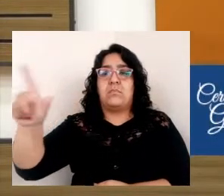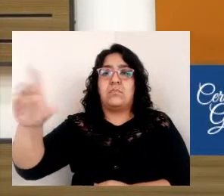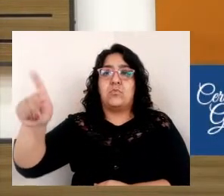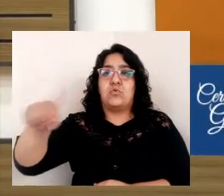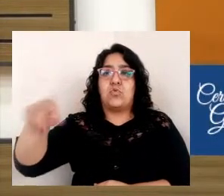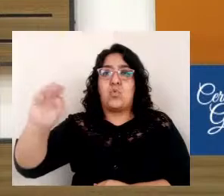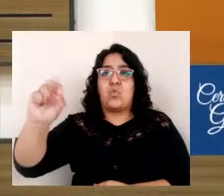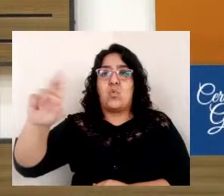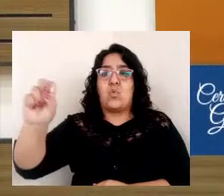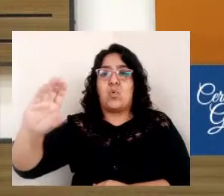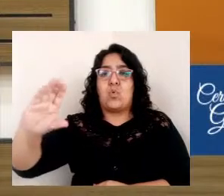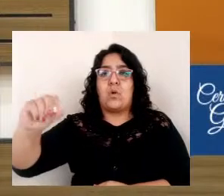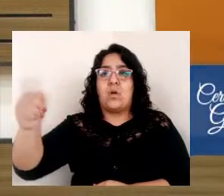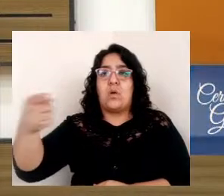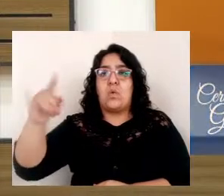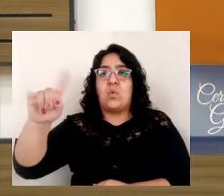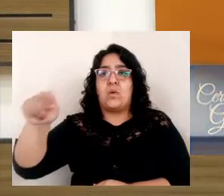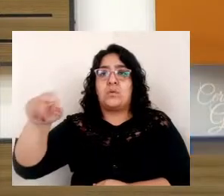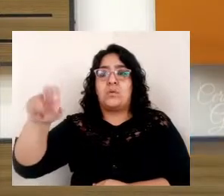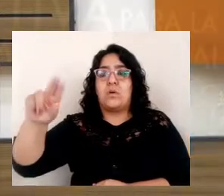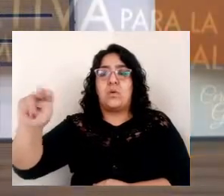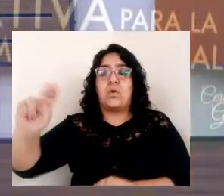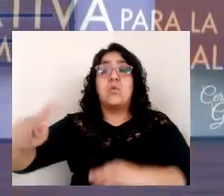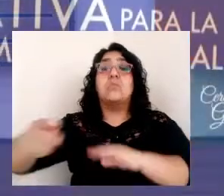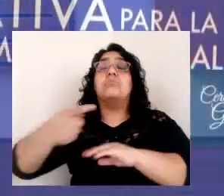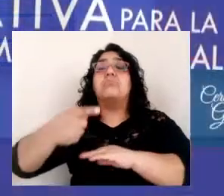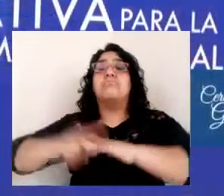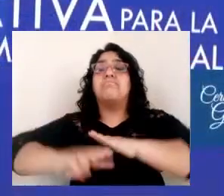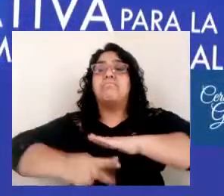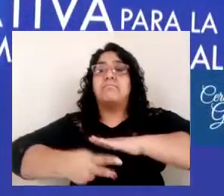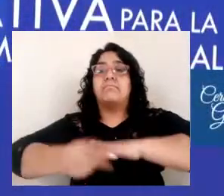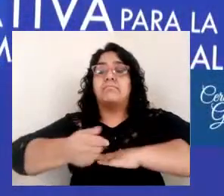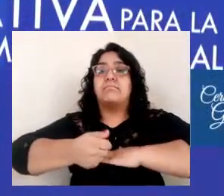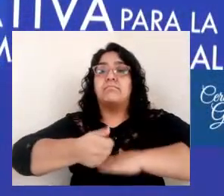vicerrectora administrativa y financiera.